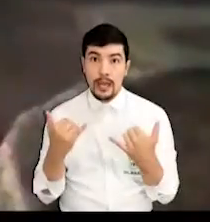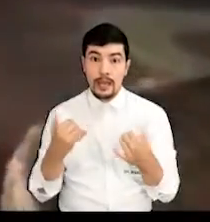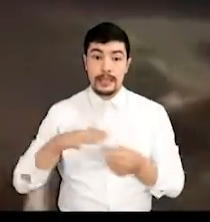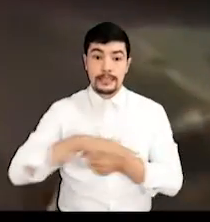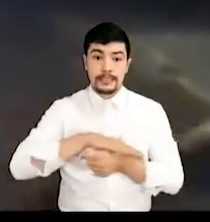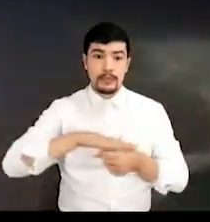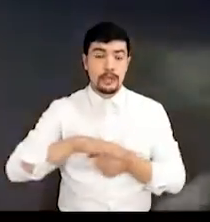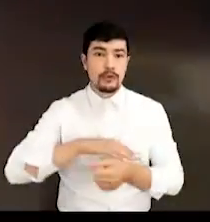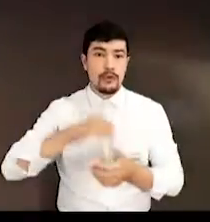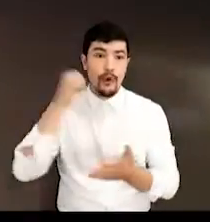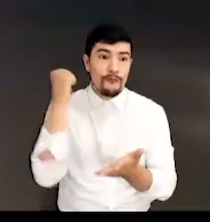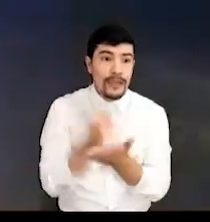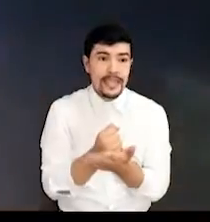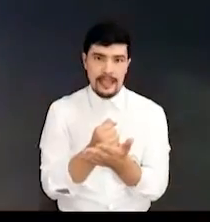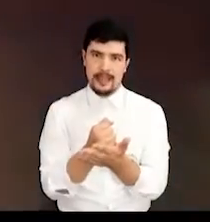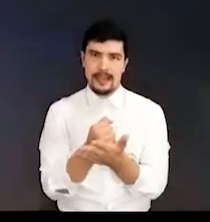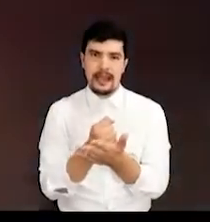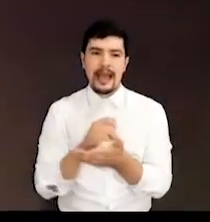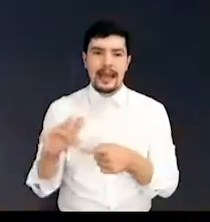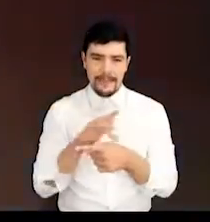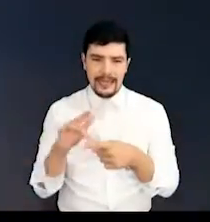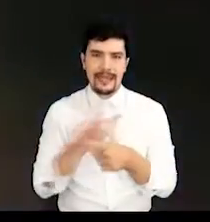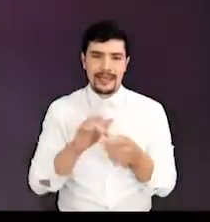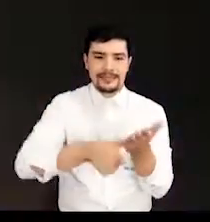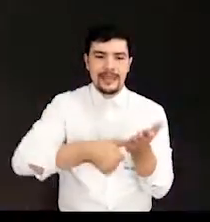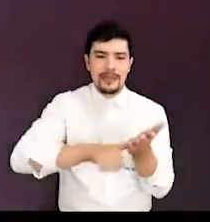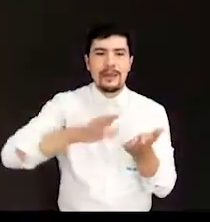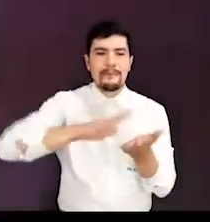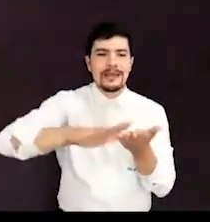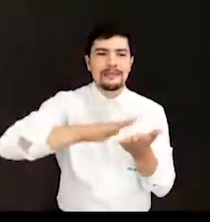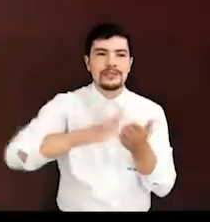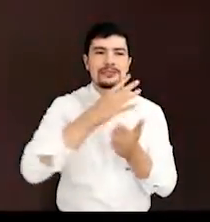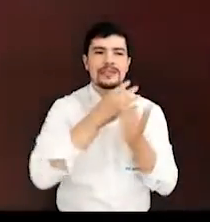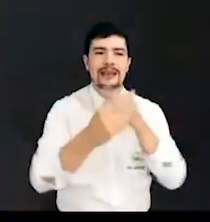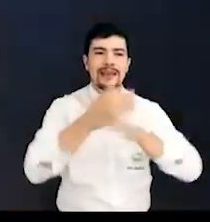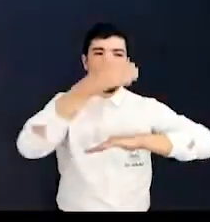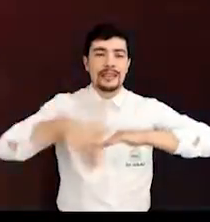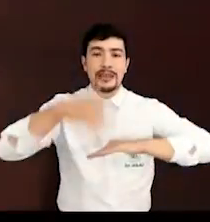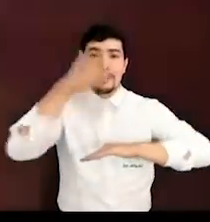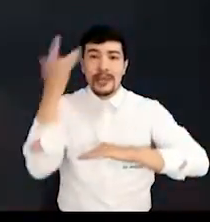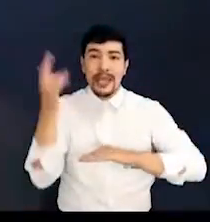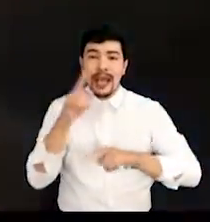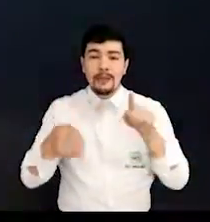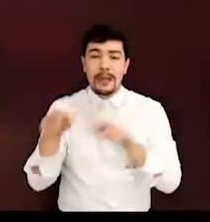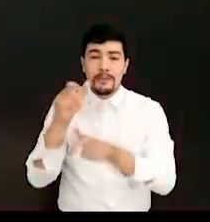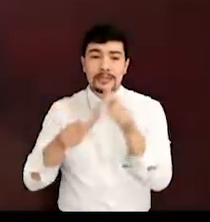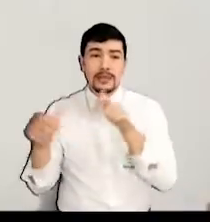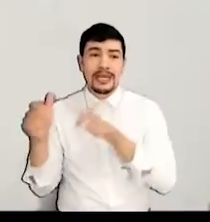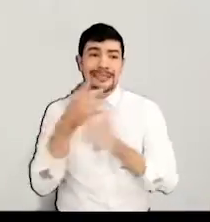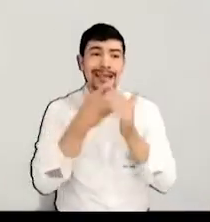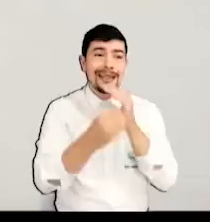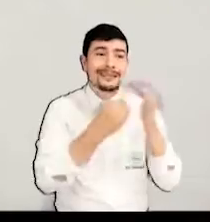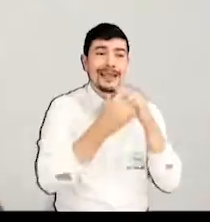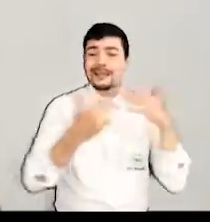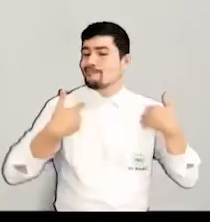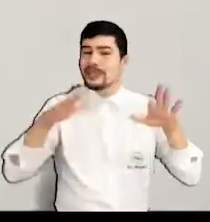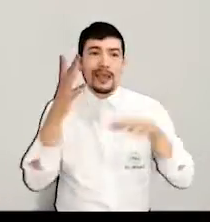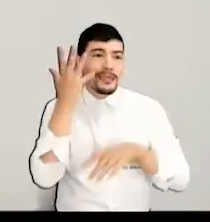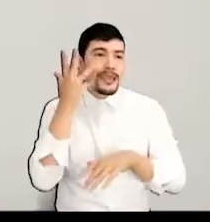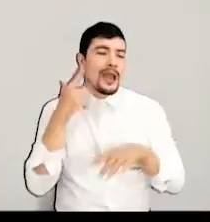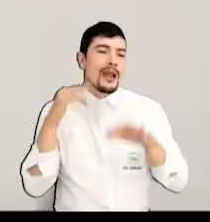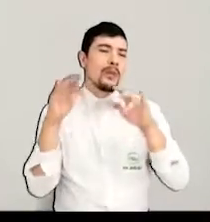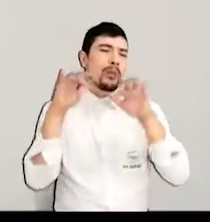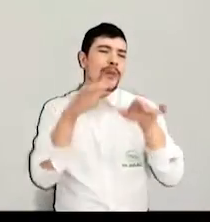ciudad. Medida que aseguran es para proteger a toda la ciudadanía y evitar la expansión del COVID-19. Pero entiendan